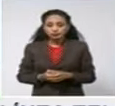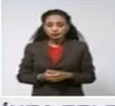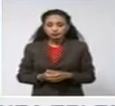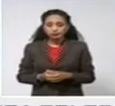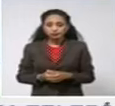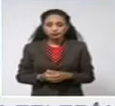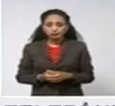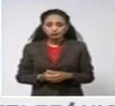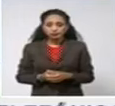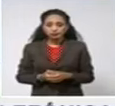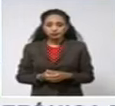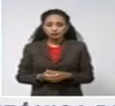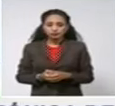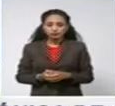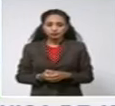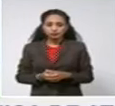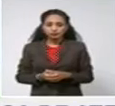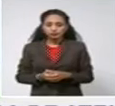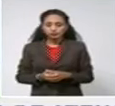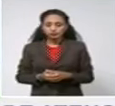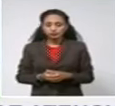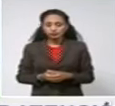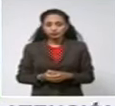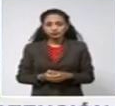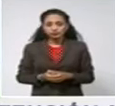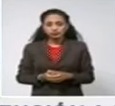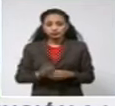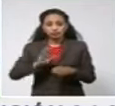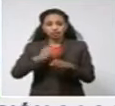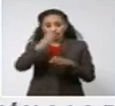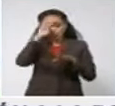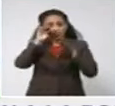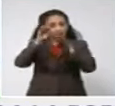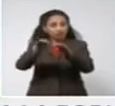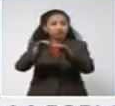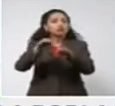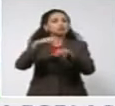empezó a tener un grupo de complicaciones.